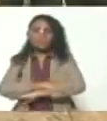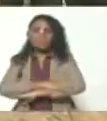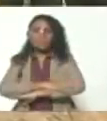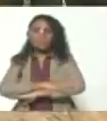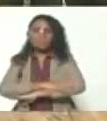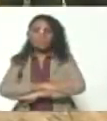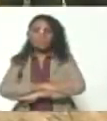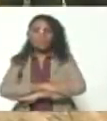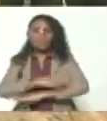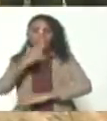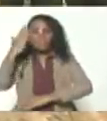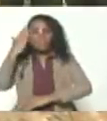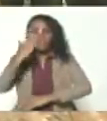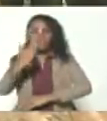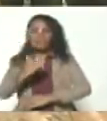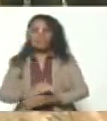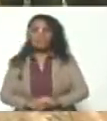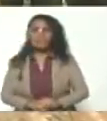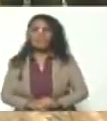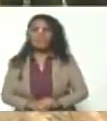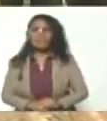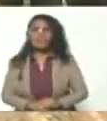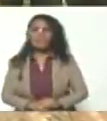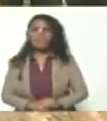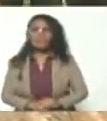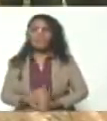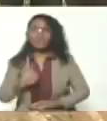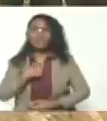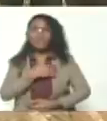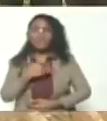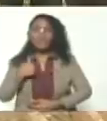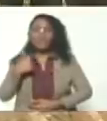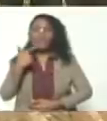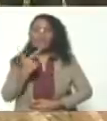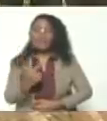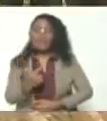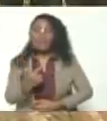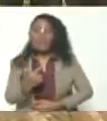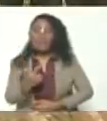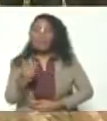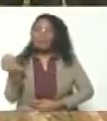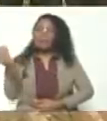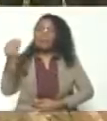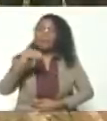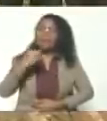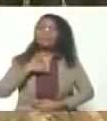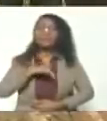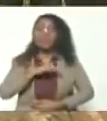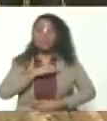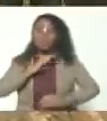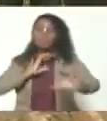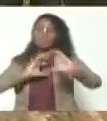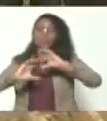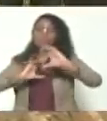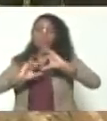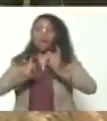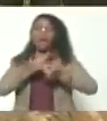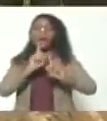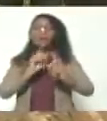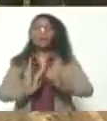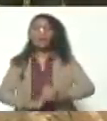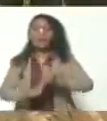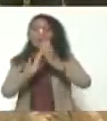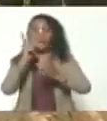comportamiento paramilitar. Quiero decirle un poco más, nosotros hemos conversado con algunos líderes y